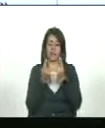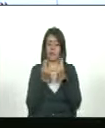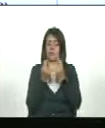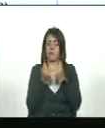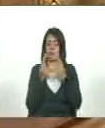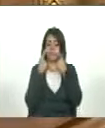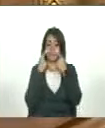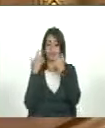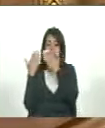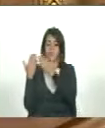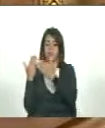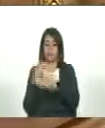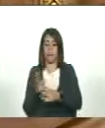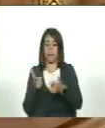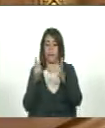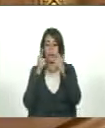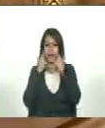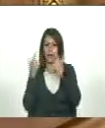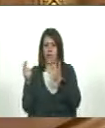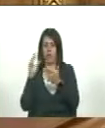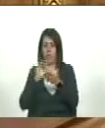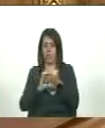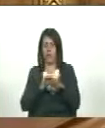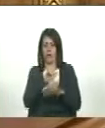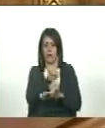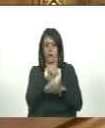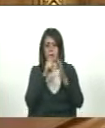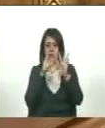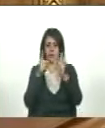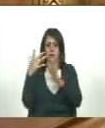que allí está señalado, permítame redondearlo,